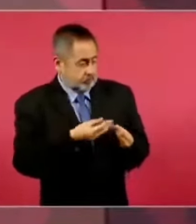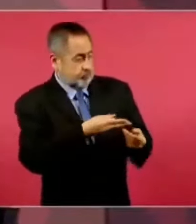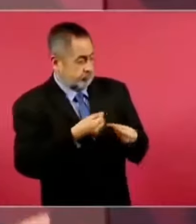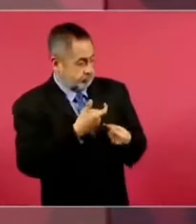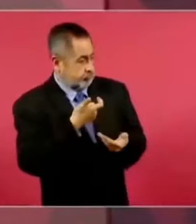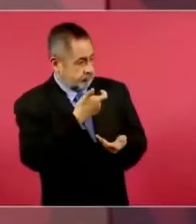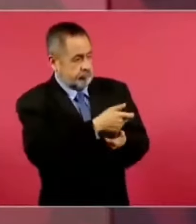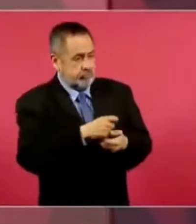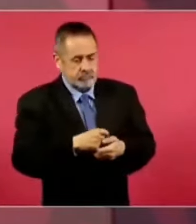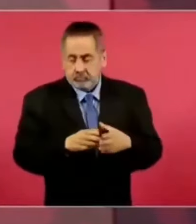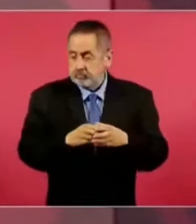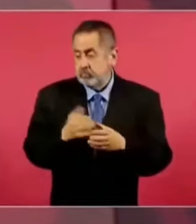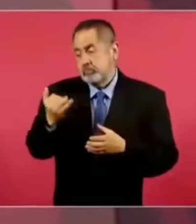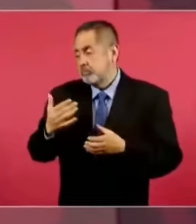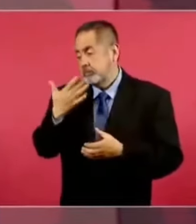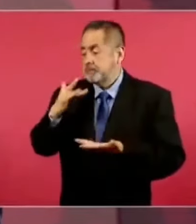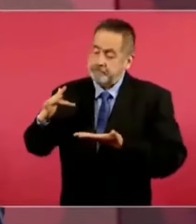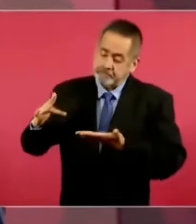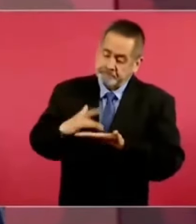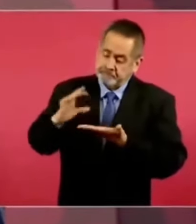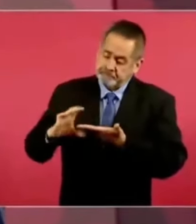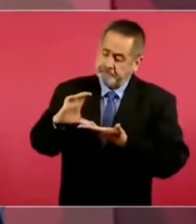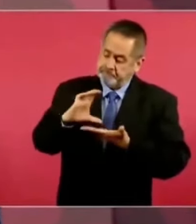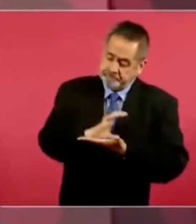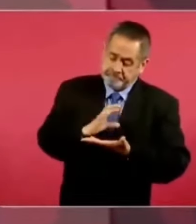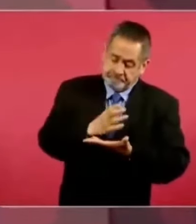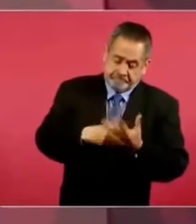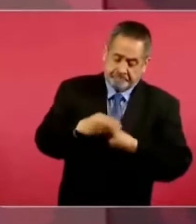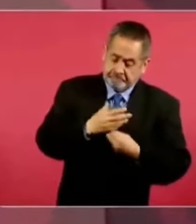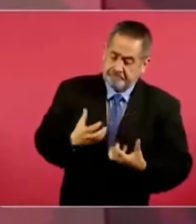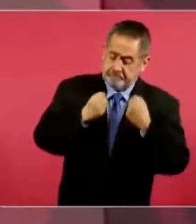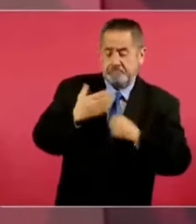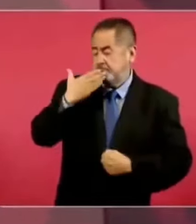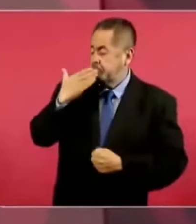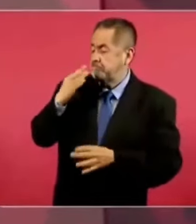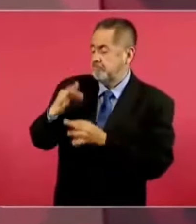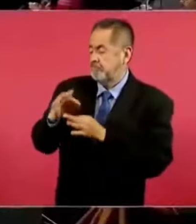llaman fomento o rescate.